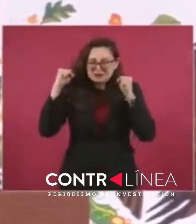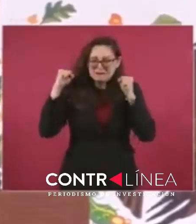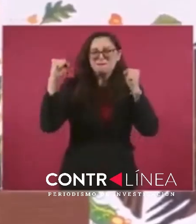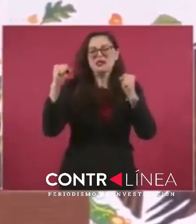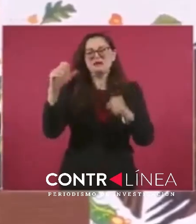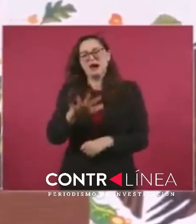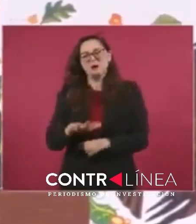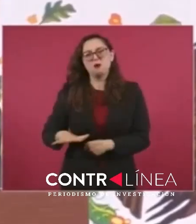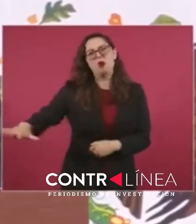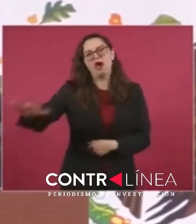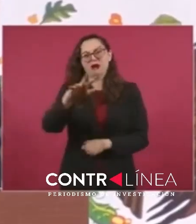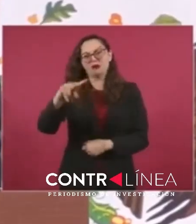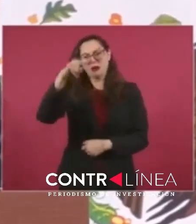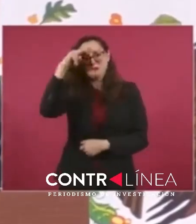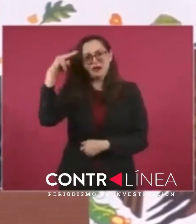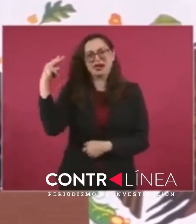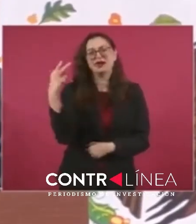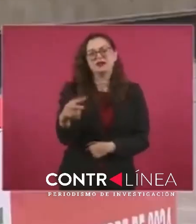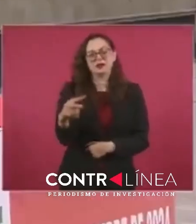de México!